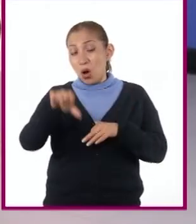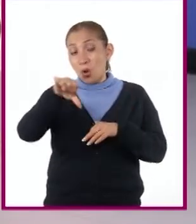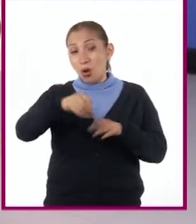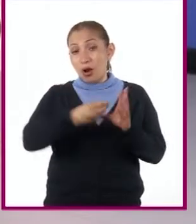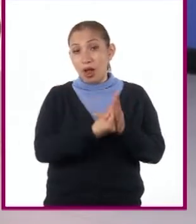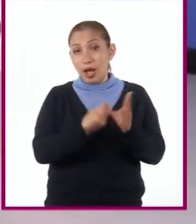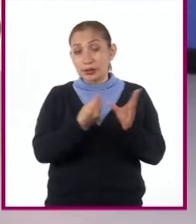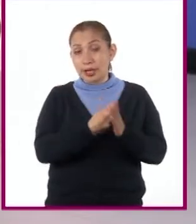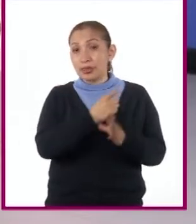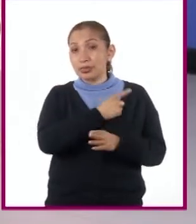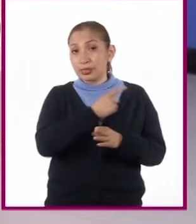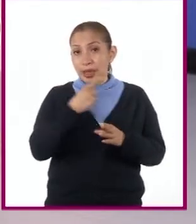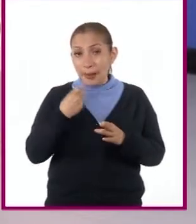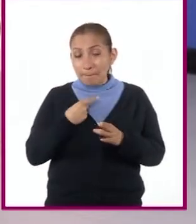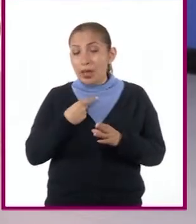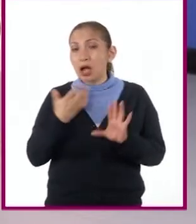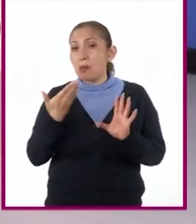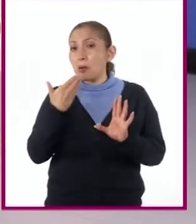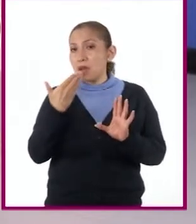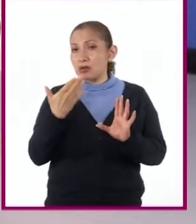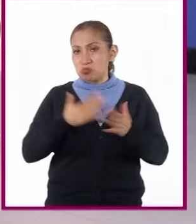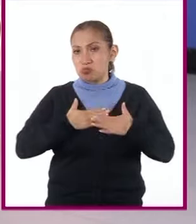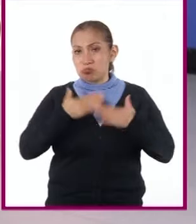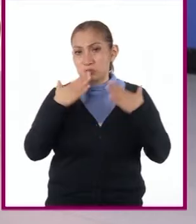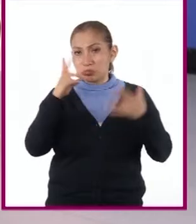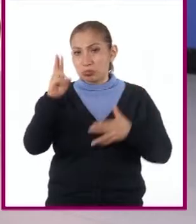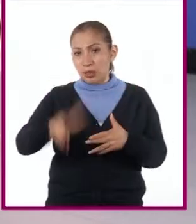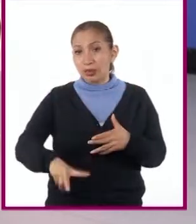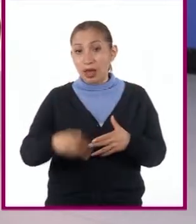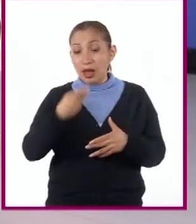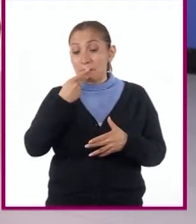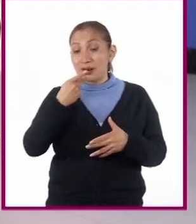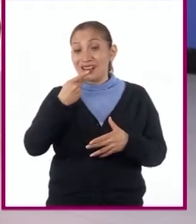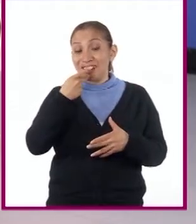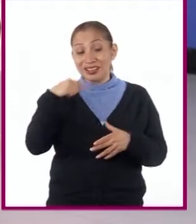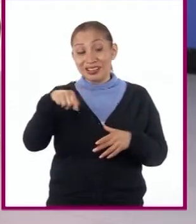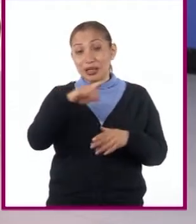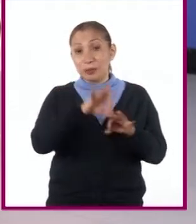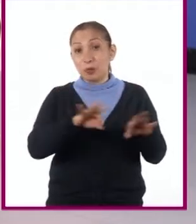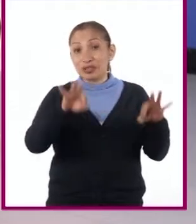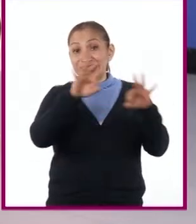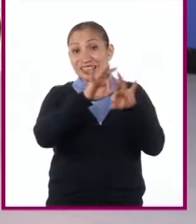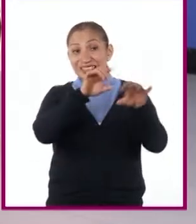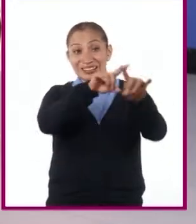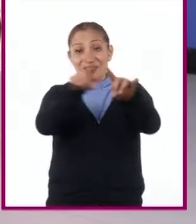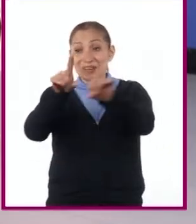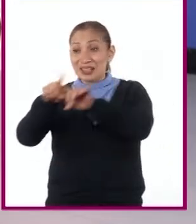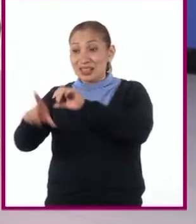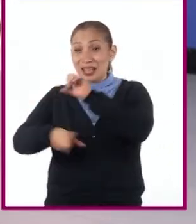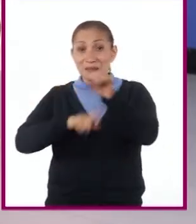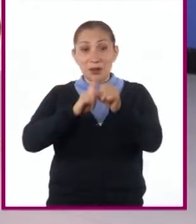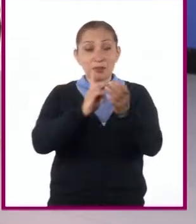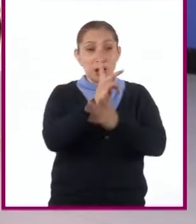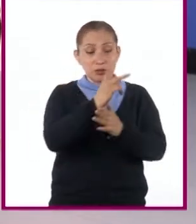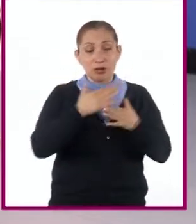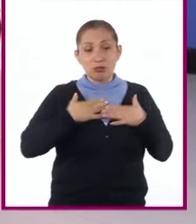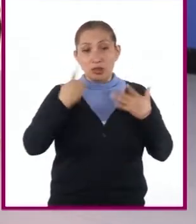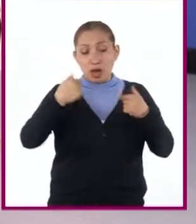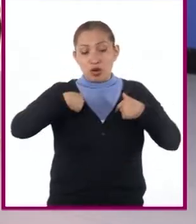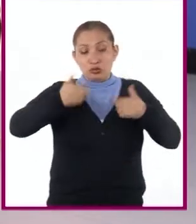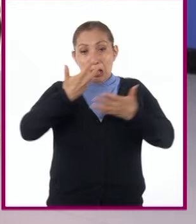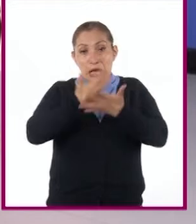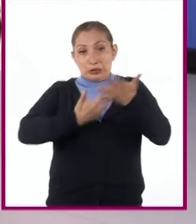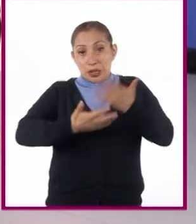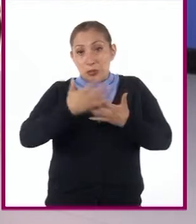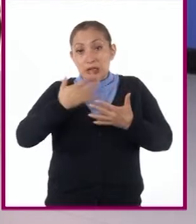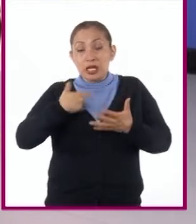sesión nos debe llevar a ser totalmente honestos, ya que hablar de la importancia de nuestra biodiversidad es sincerarnos con lo que hacemos